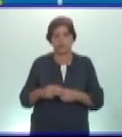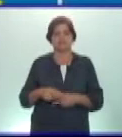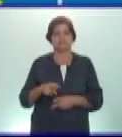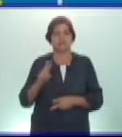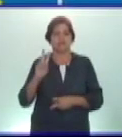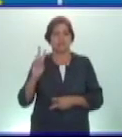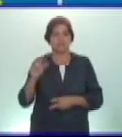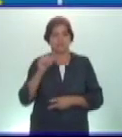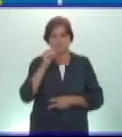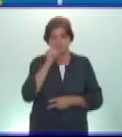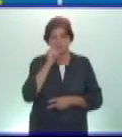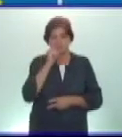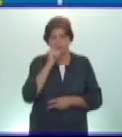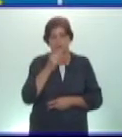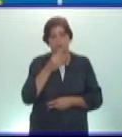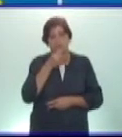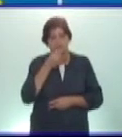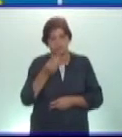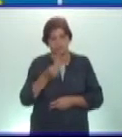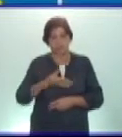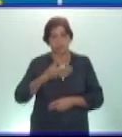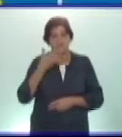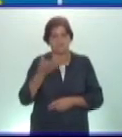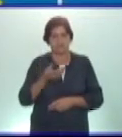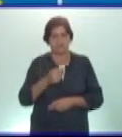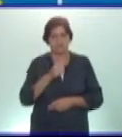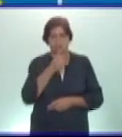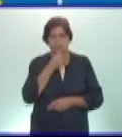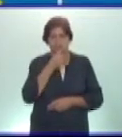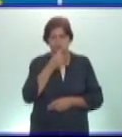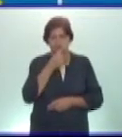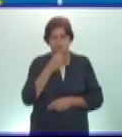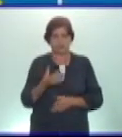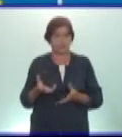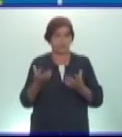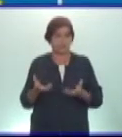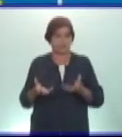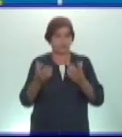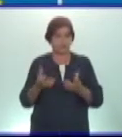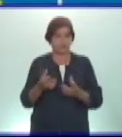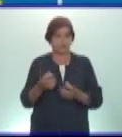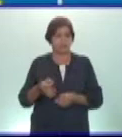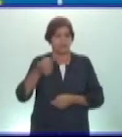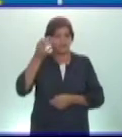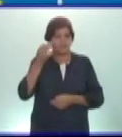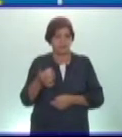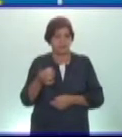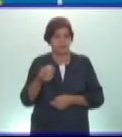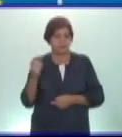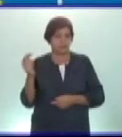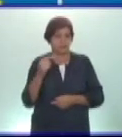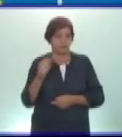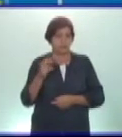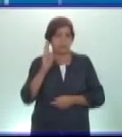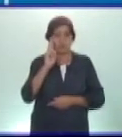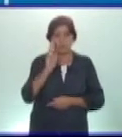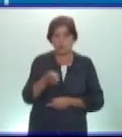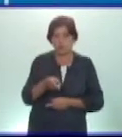pueden expresar duda, cantidad, afirmación, negación, orden.